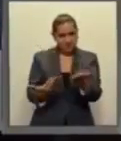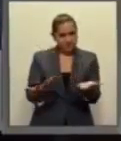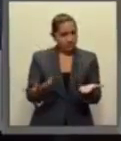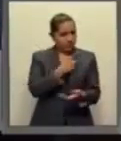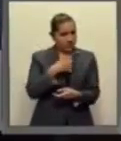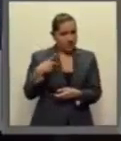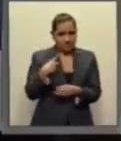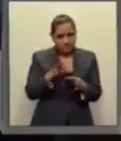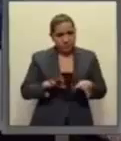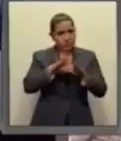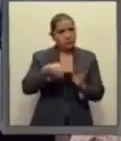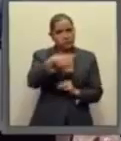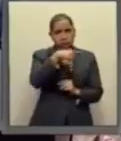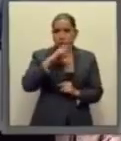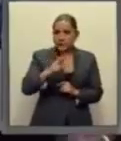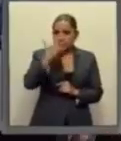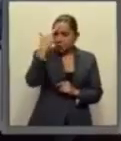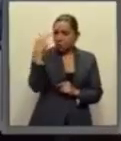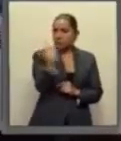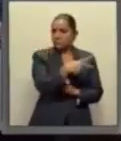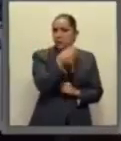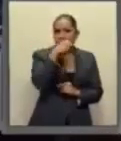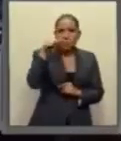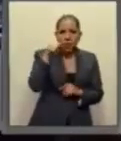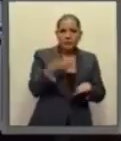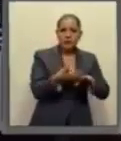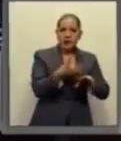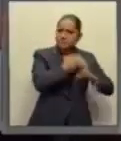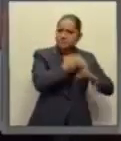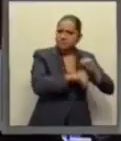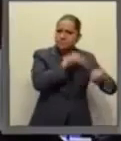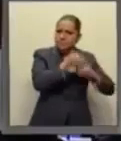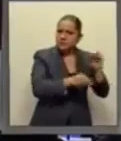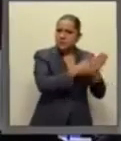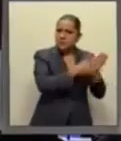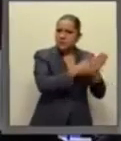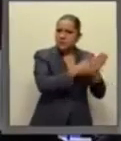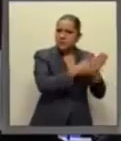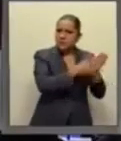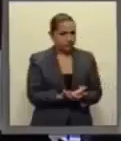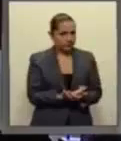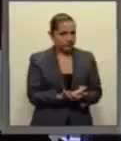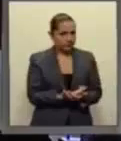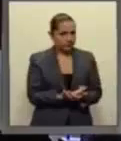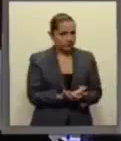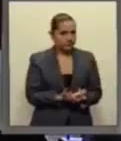siempre permanecerá. Es cuanto. Tengan calma, compañeros diputados. Gracias, diputado Tello.